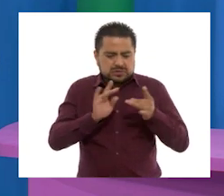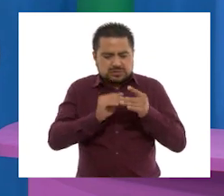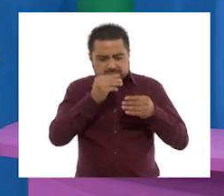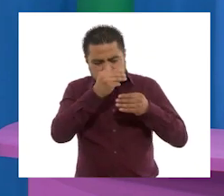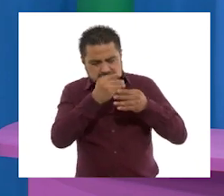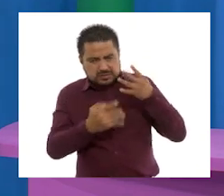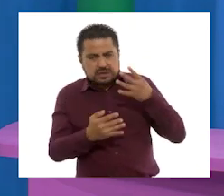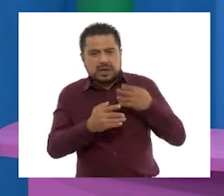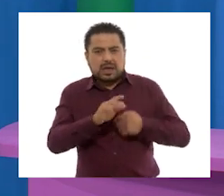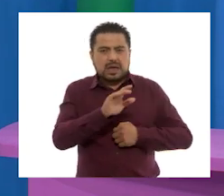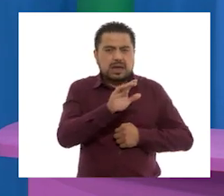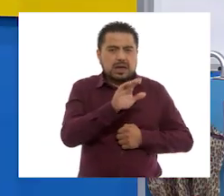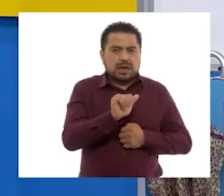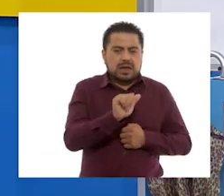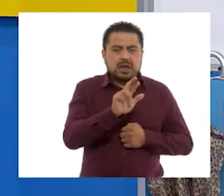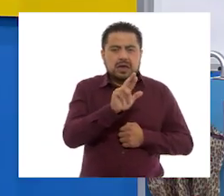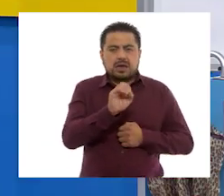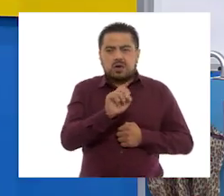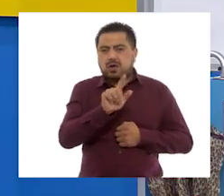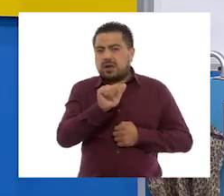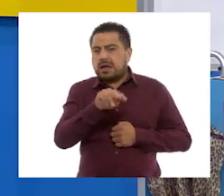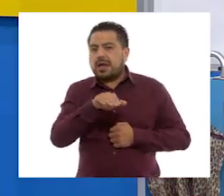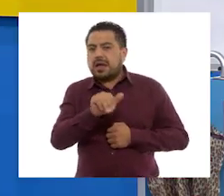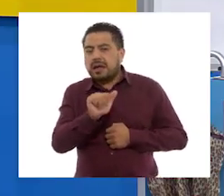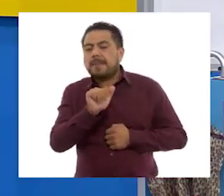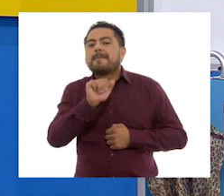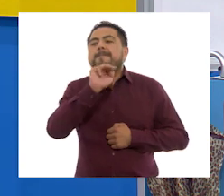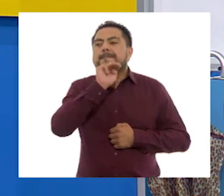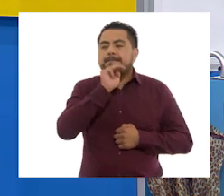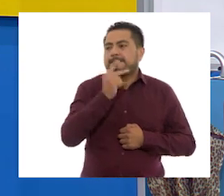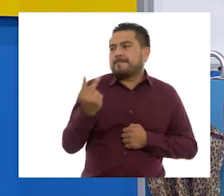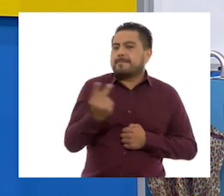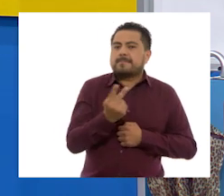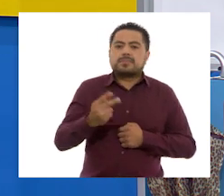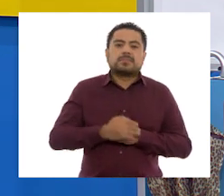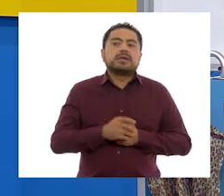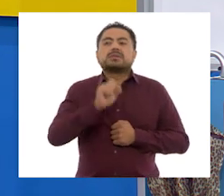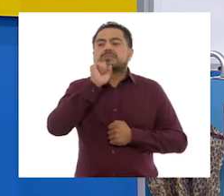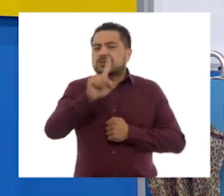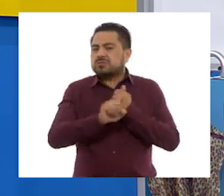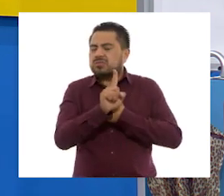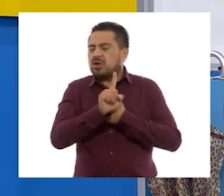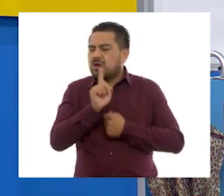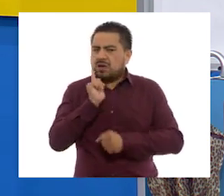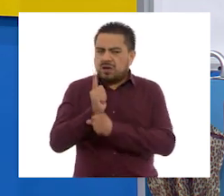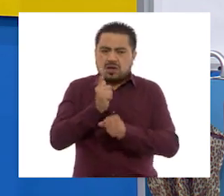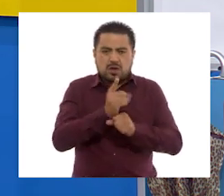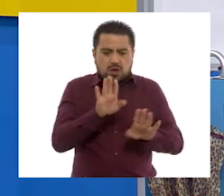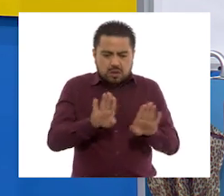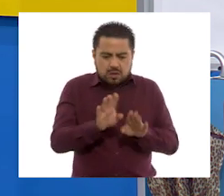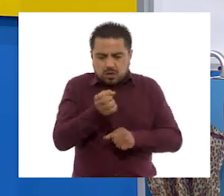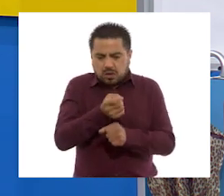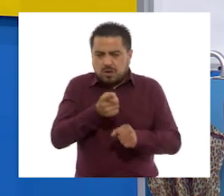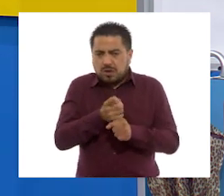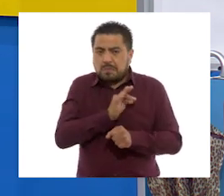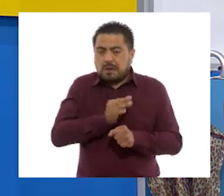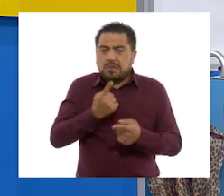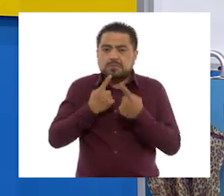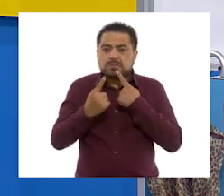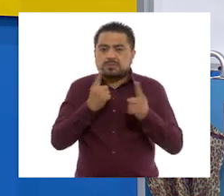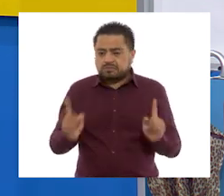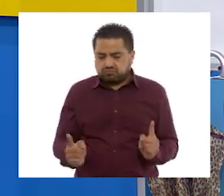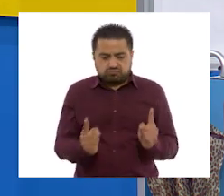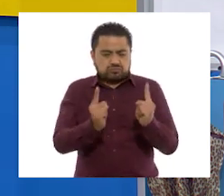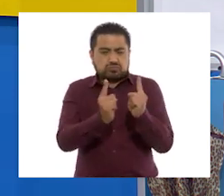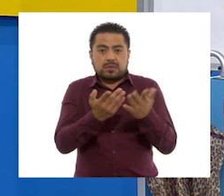entre Carola y su mamá, ¿verdad? Así es, como lo hemos dicho, los conflictos también pueden verse como una oportunidad para dialogar. Ahora